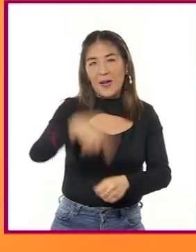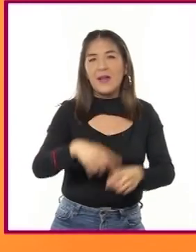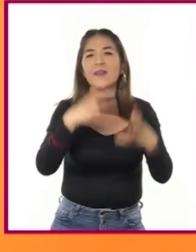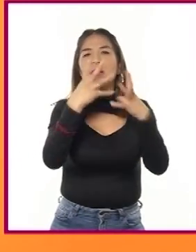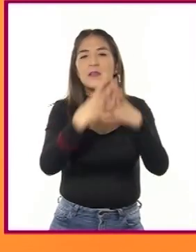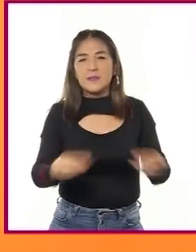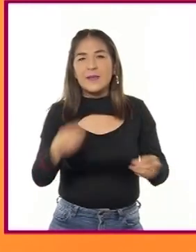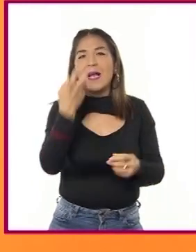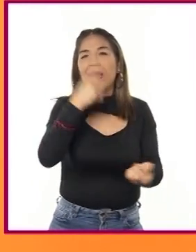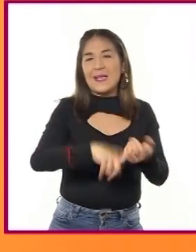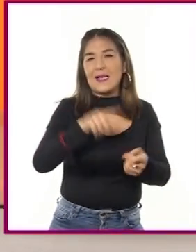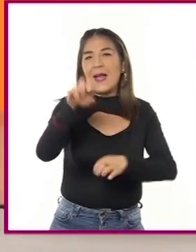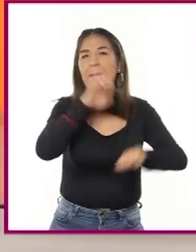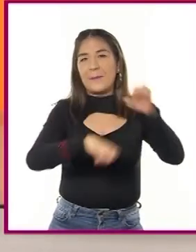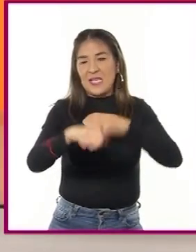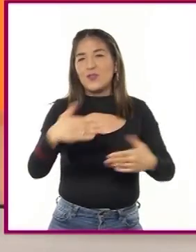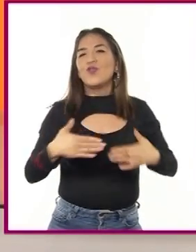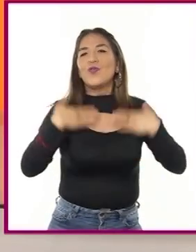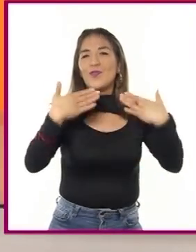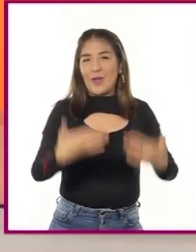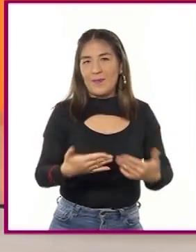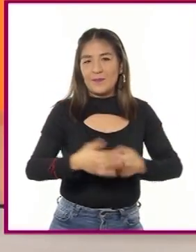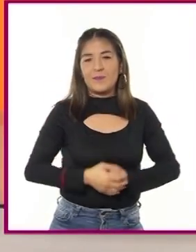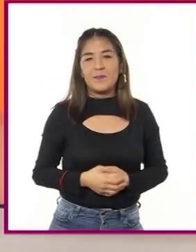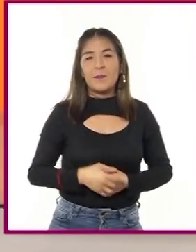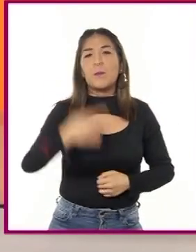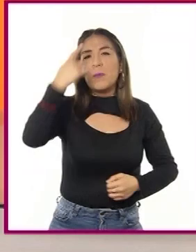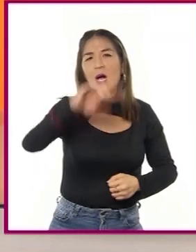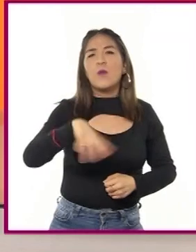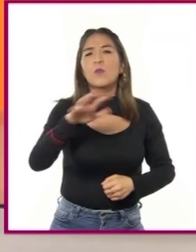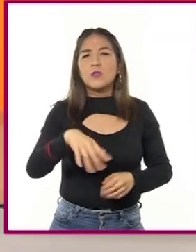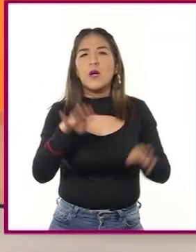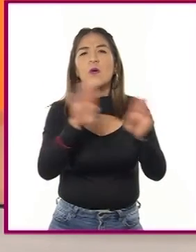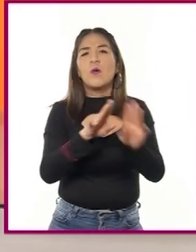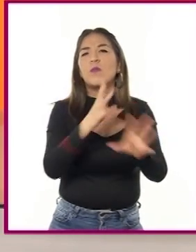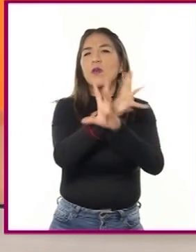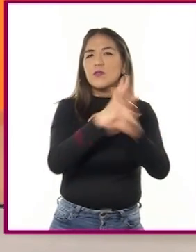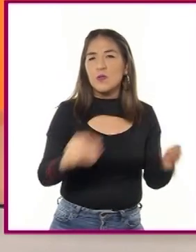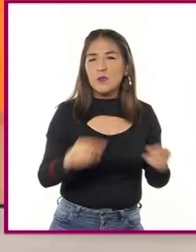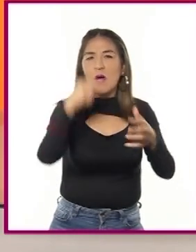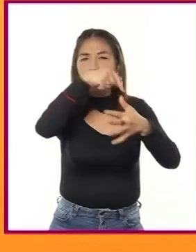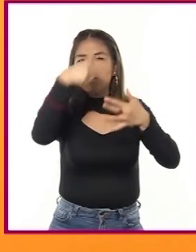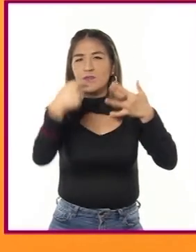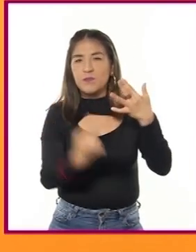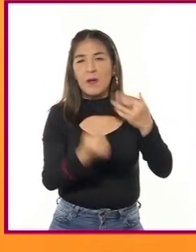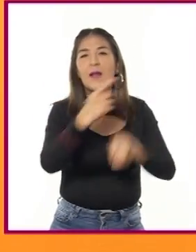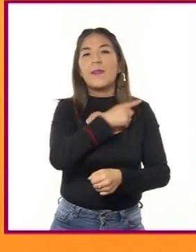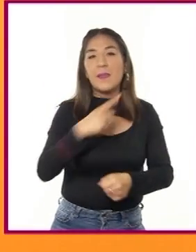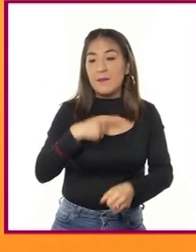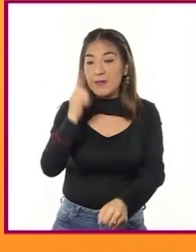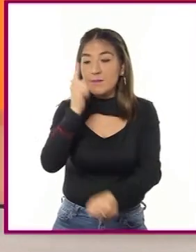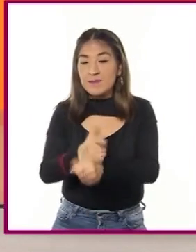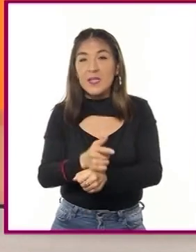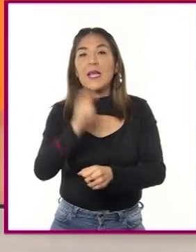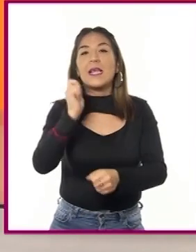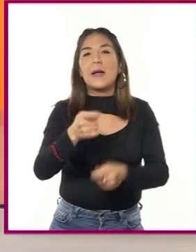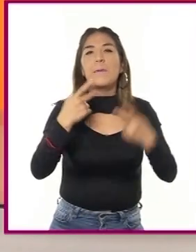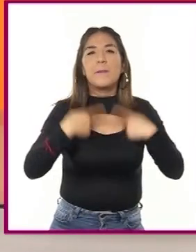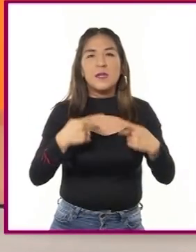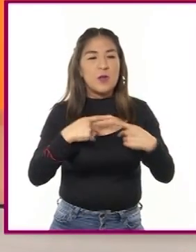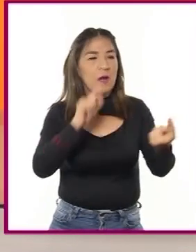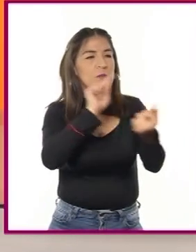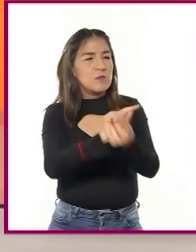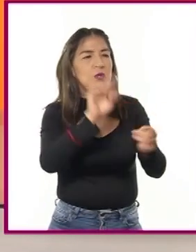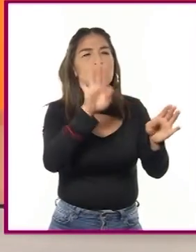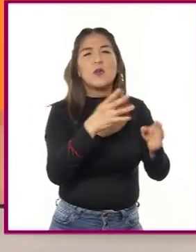digitales e impresas confiables. En la búsqueda de alternativas de solución, identificamos y recurrimos a personas con